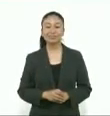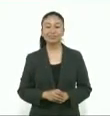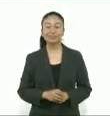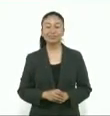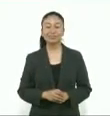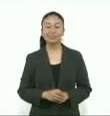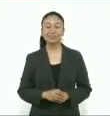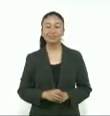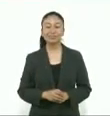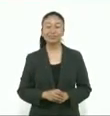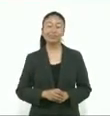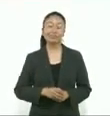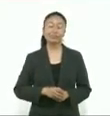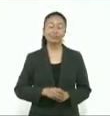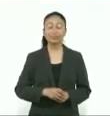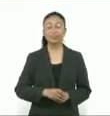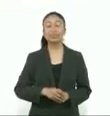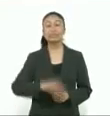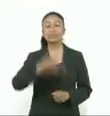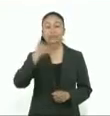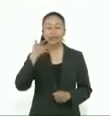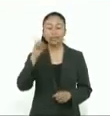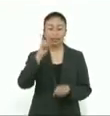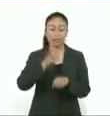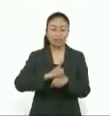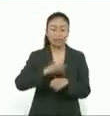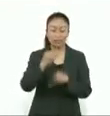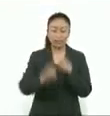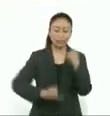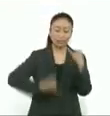del Día Internacional de la Mujer,